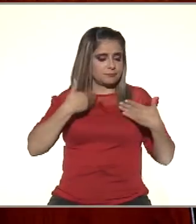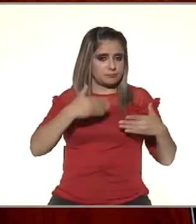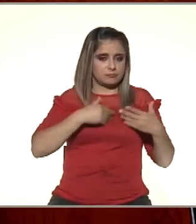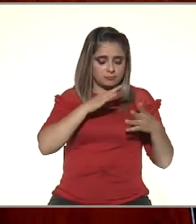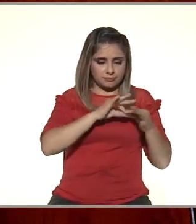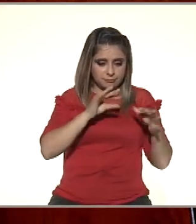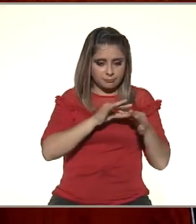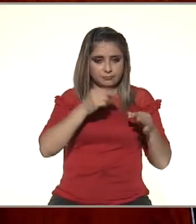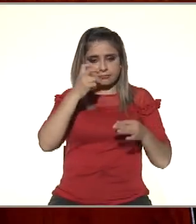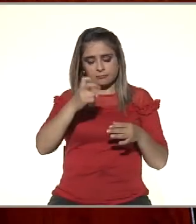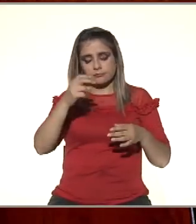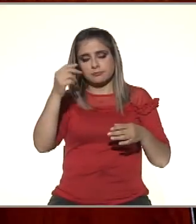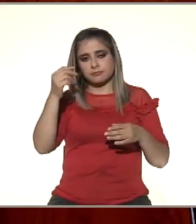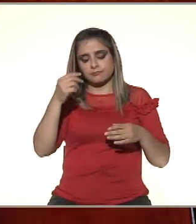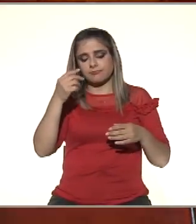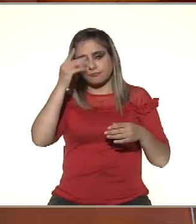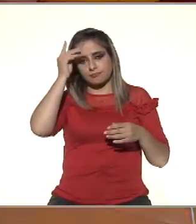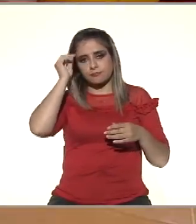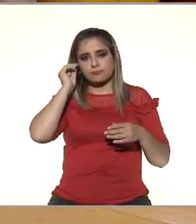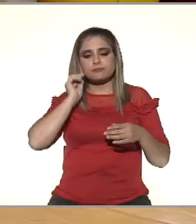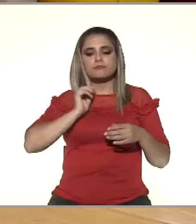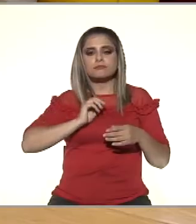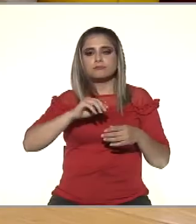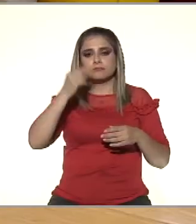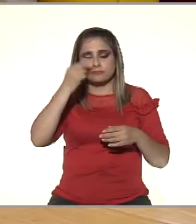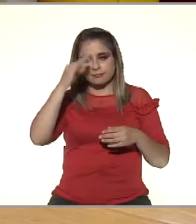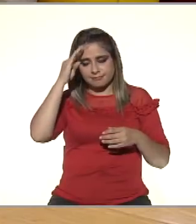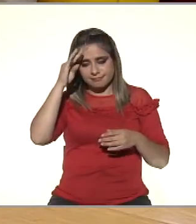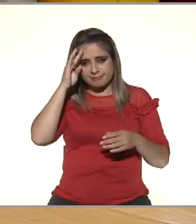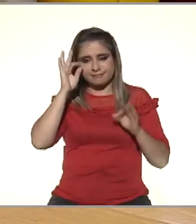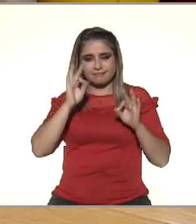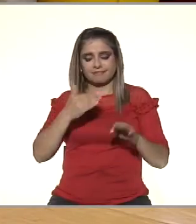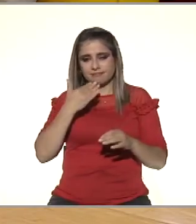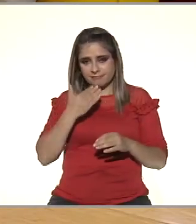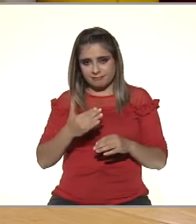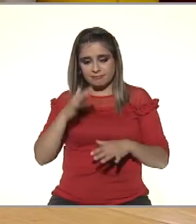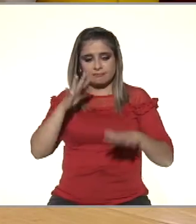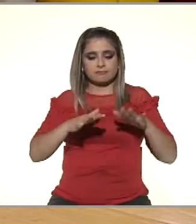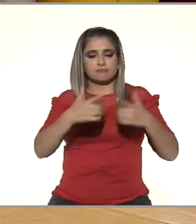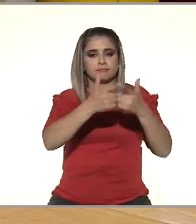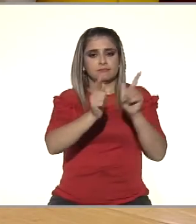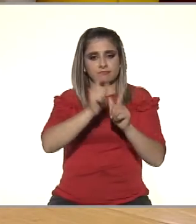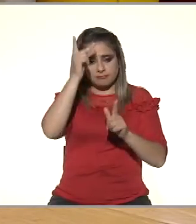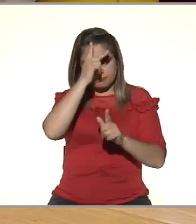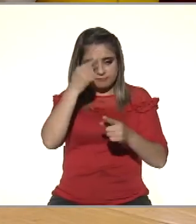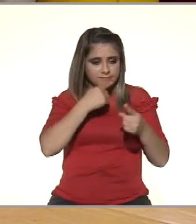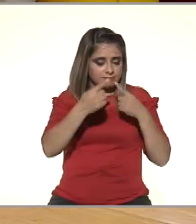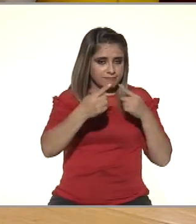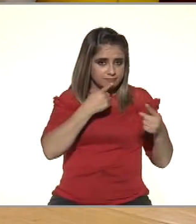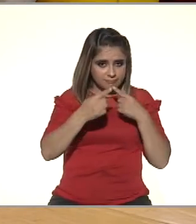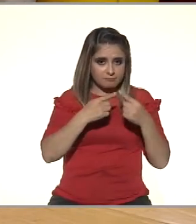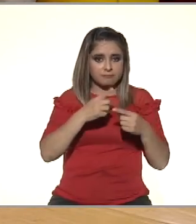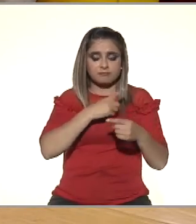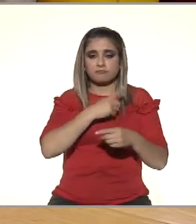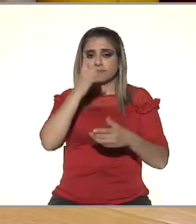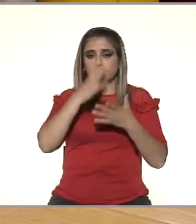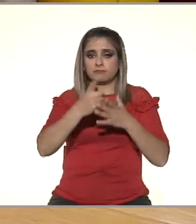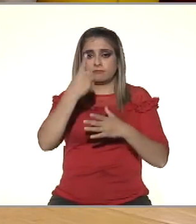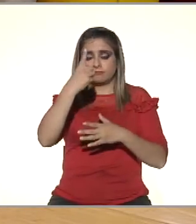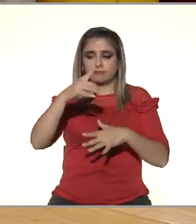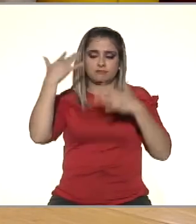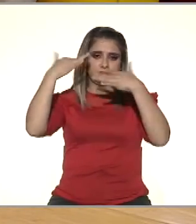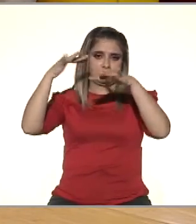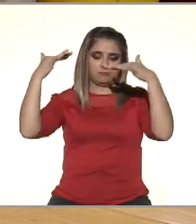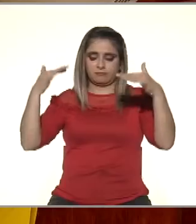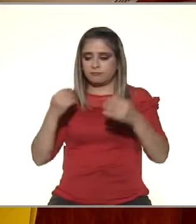trabajando, pensando, reflexionando, en espacios adecuados, a veces los grupos, a veces y con lo que adultos, sea. nada más aclarando, adultos, ¿no? Porque luego